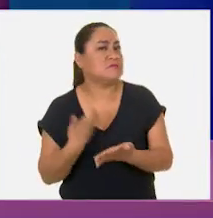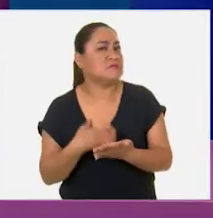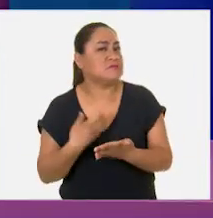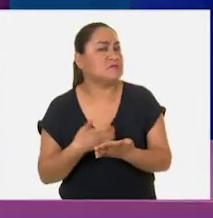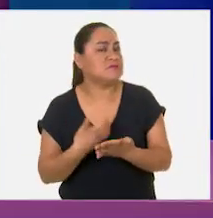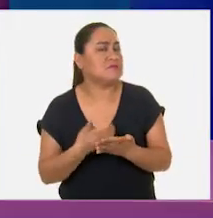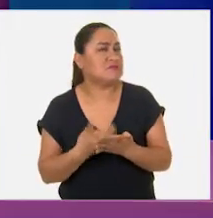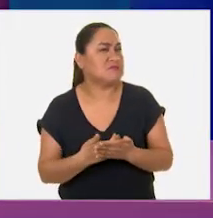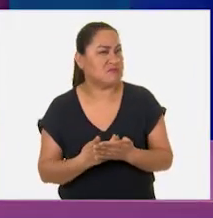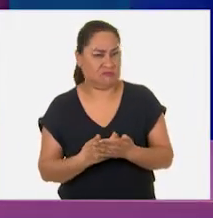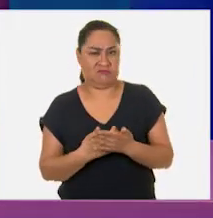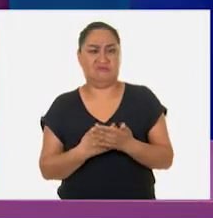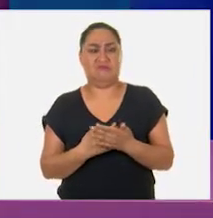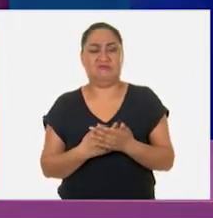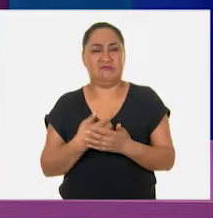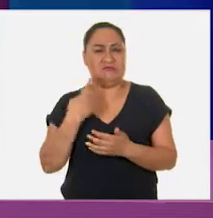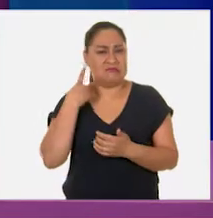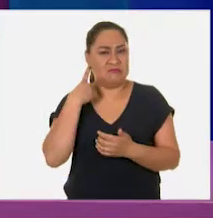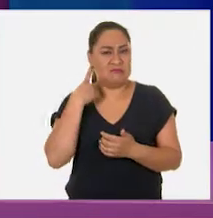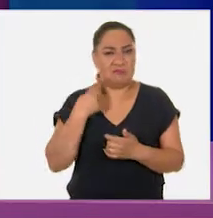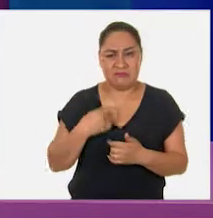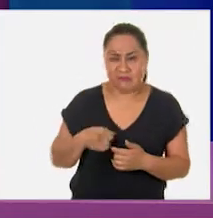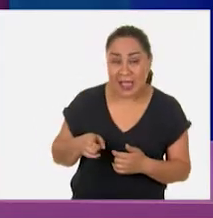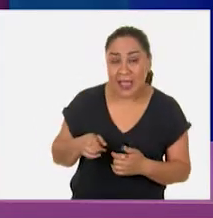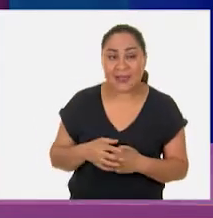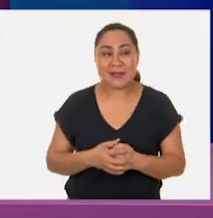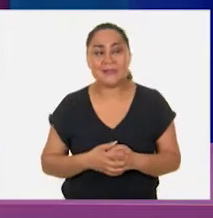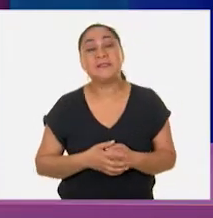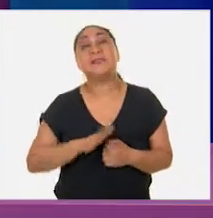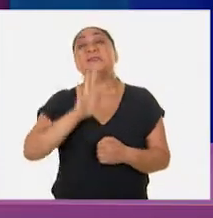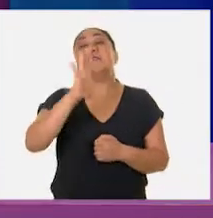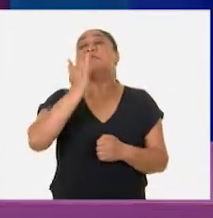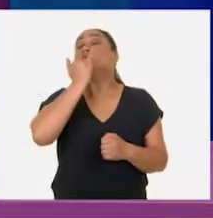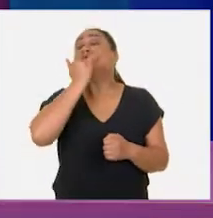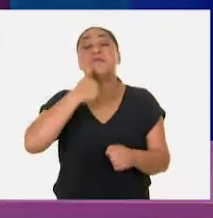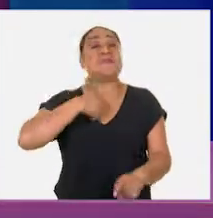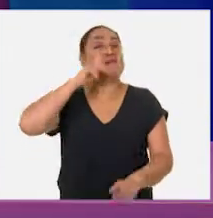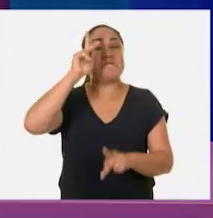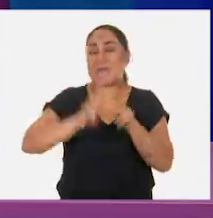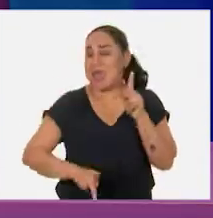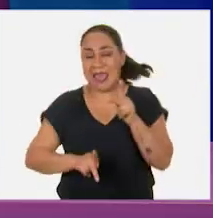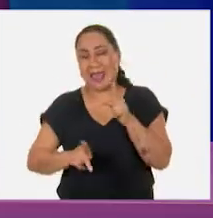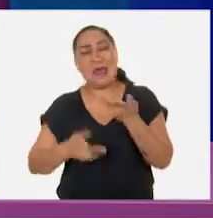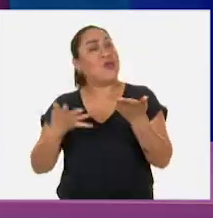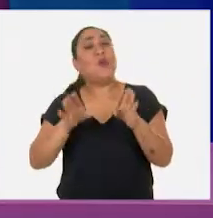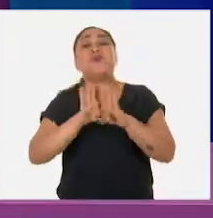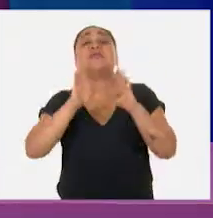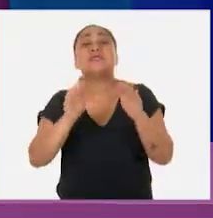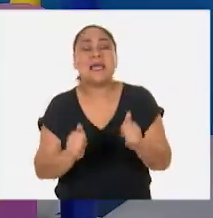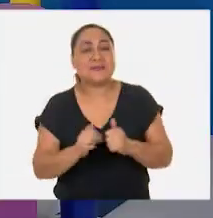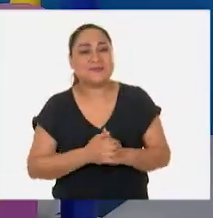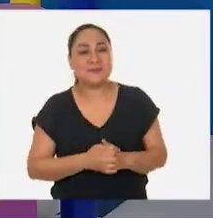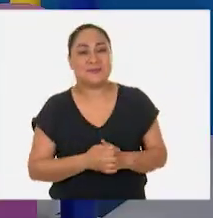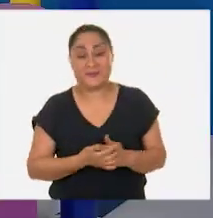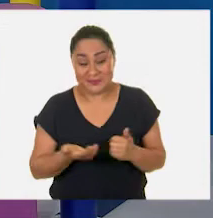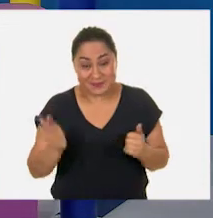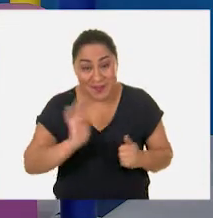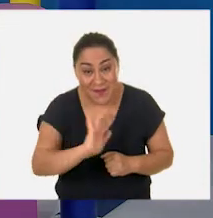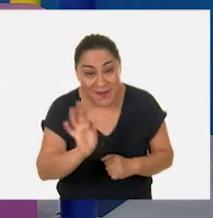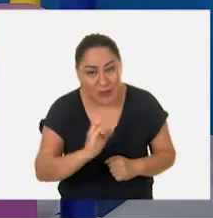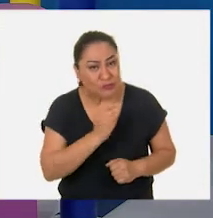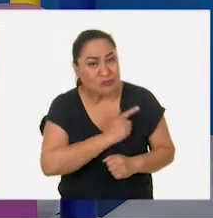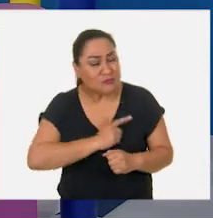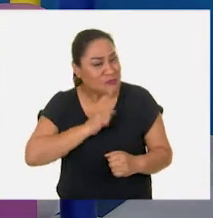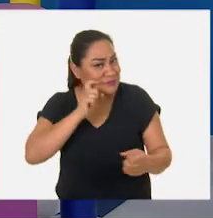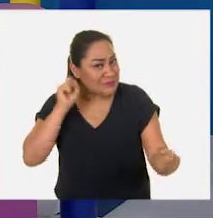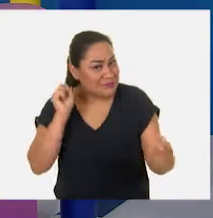Hola. ¿Sí? ¿Sí? ¡Ay! Lamento la interrupción. ¿Cómo están? Hola. Hola, Juan Qué Carlos. Qué gusto verte,